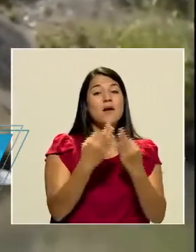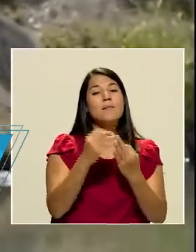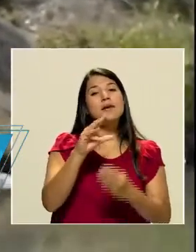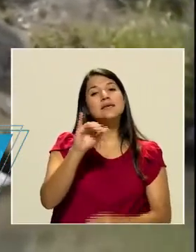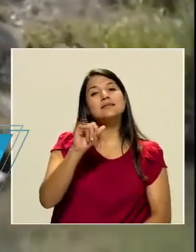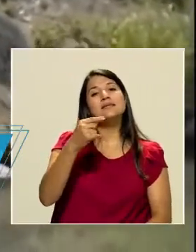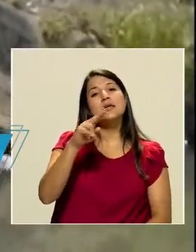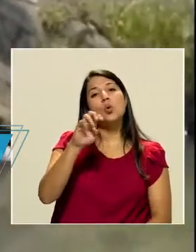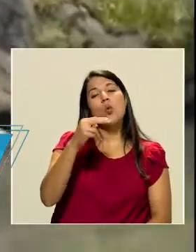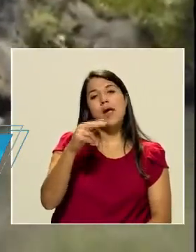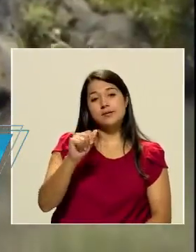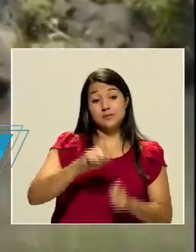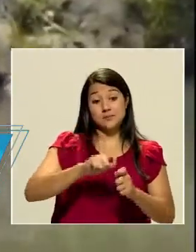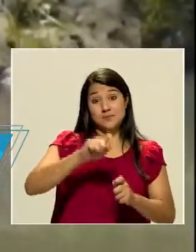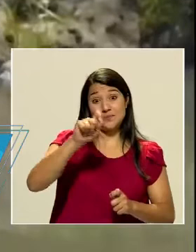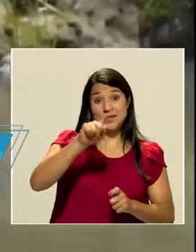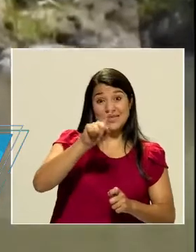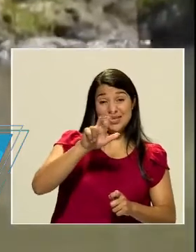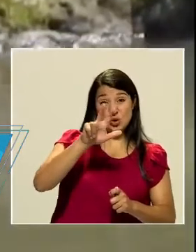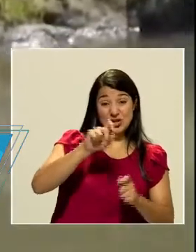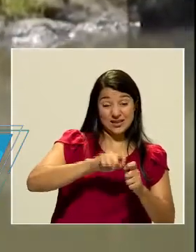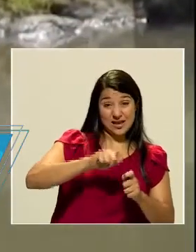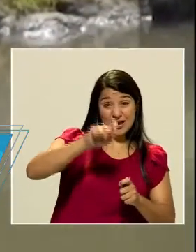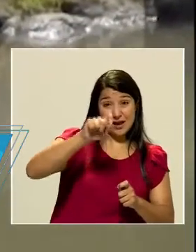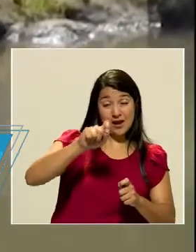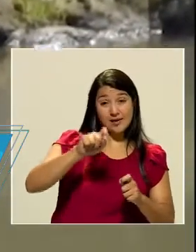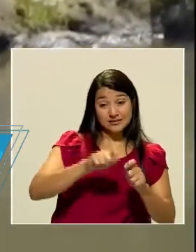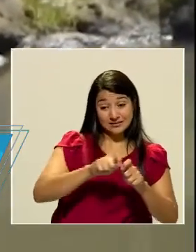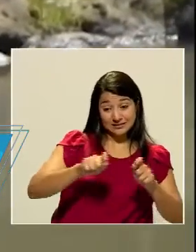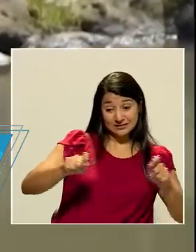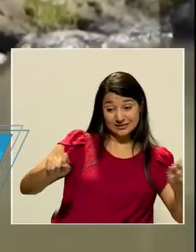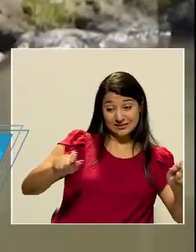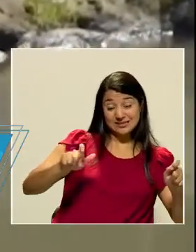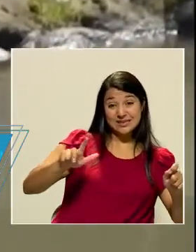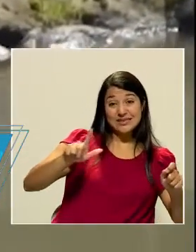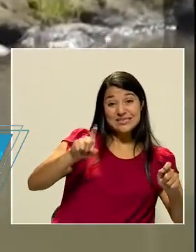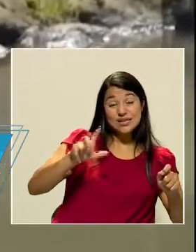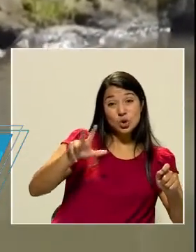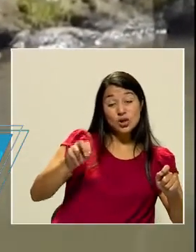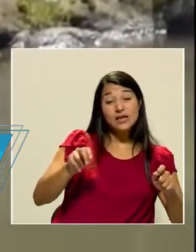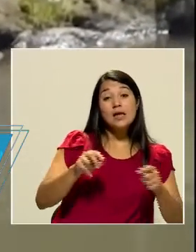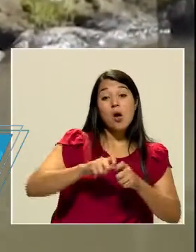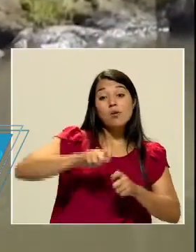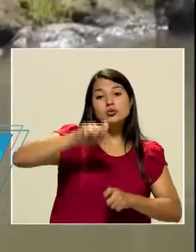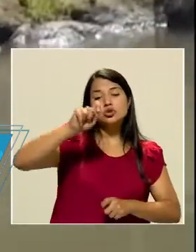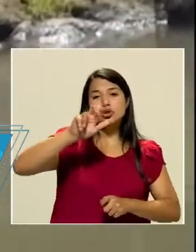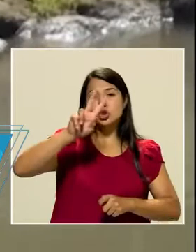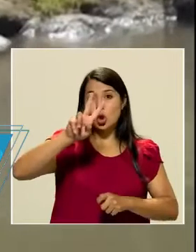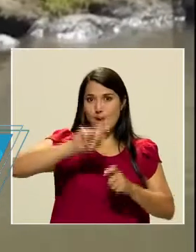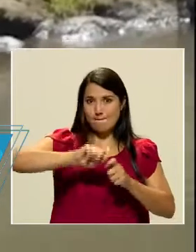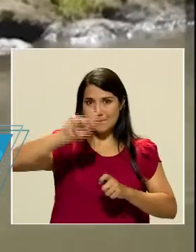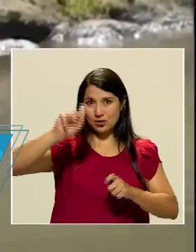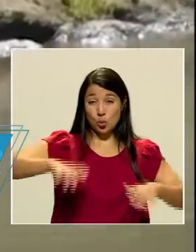y mide 130 centímetros de largo y más de 2 metros de ancho con sus alas abiertas. Estas